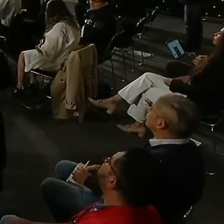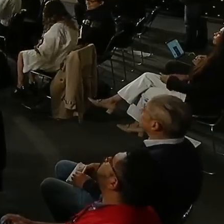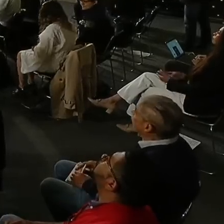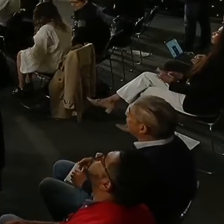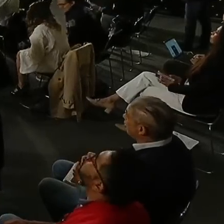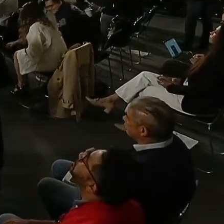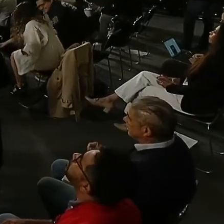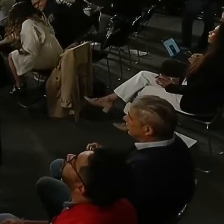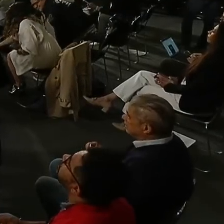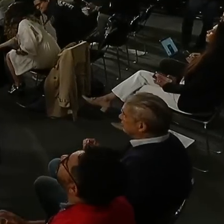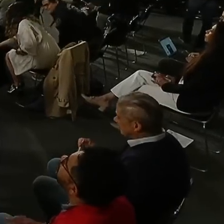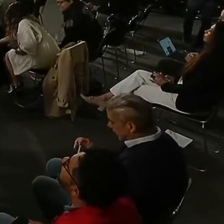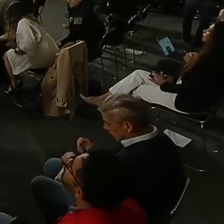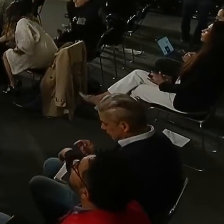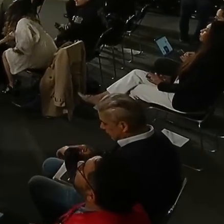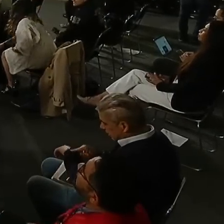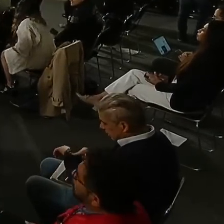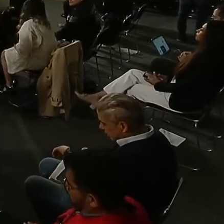Buenos días.